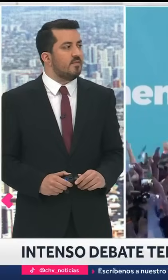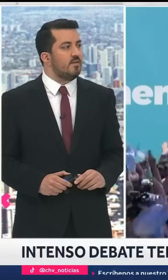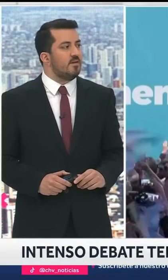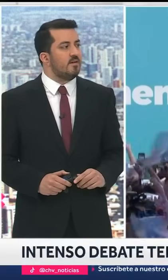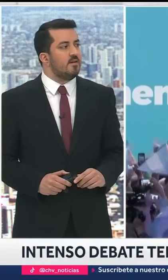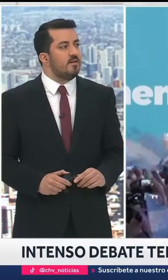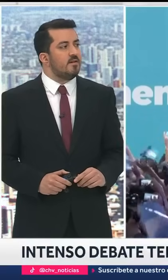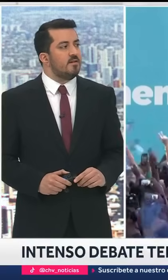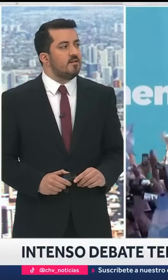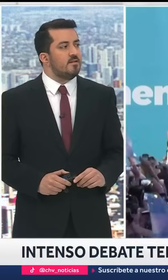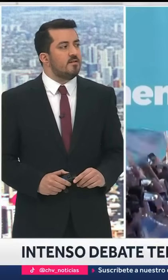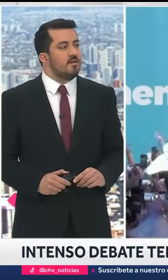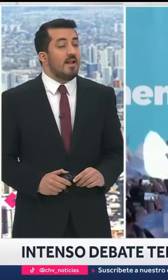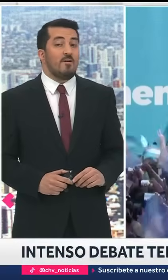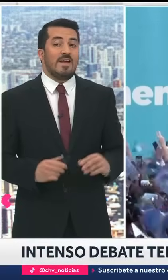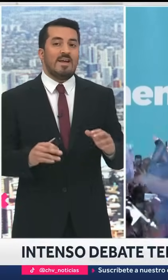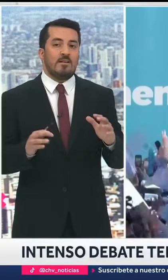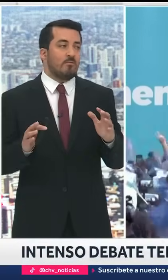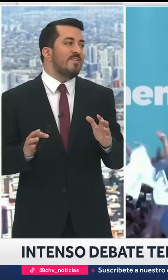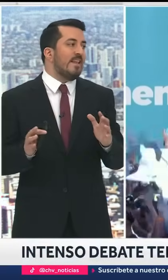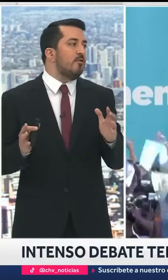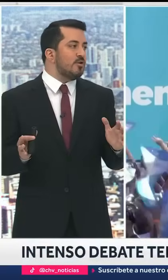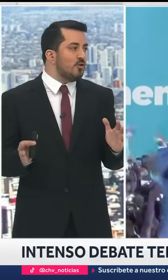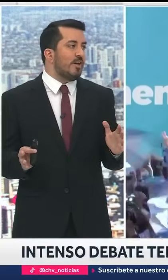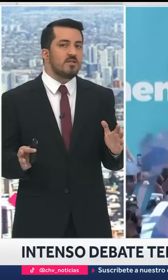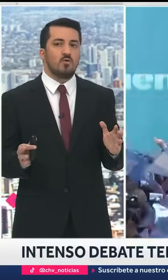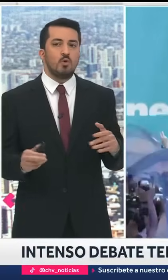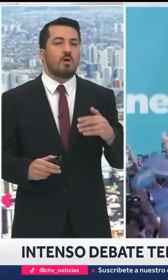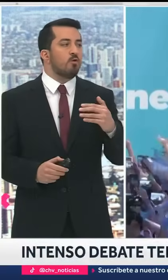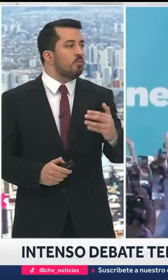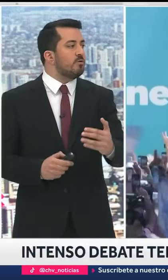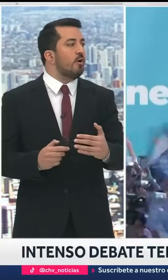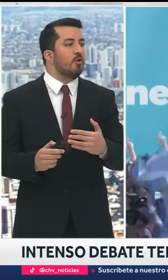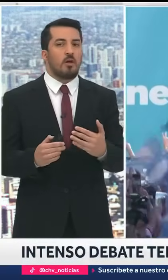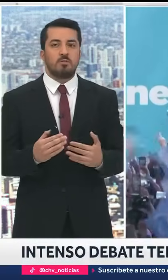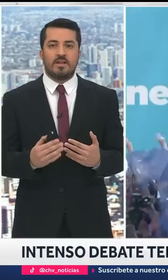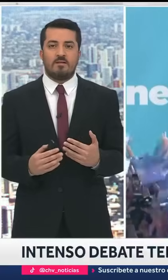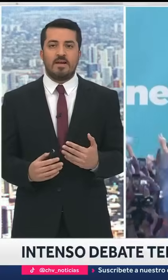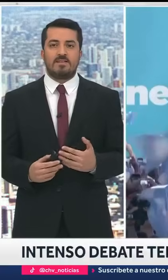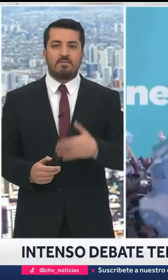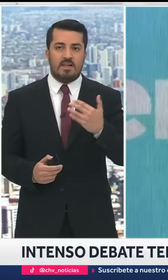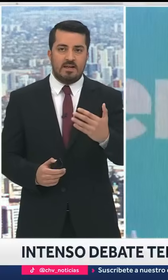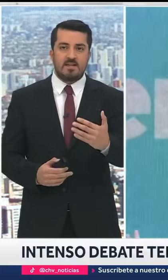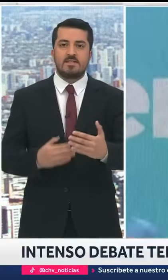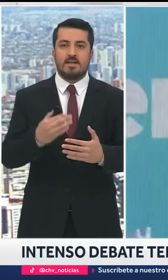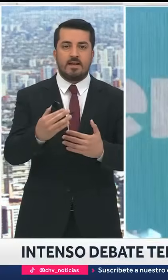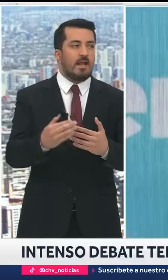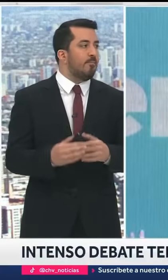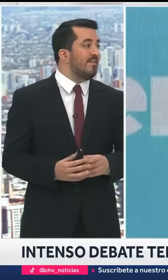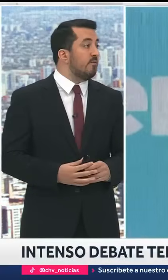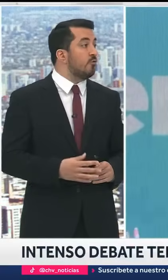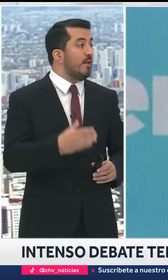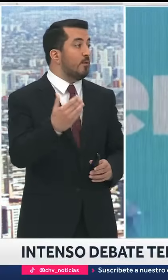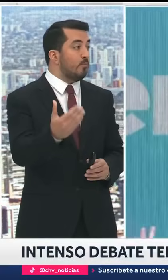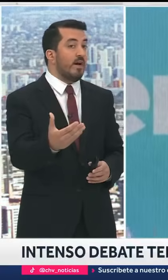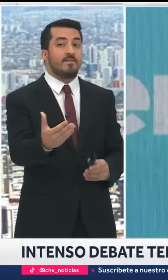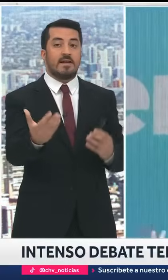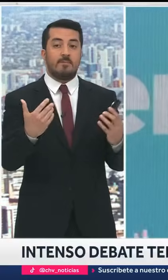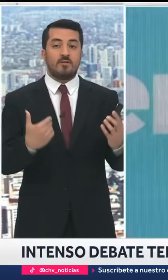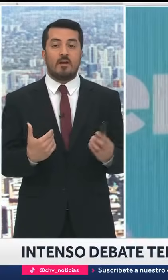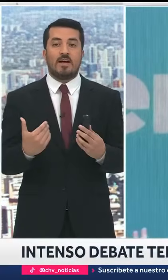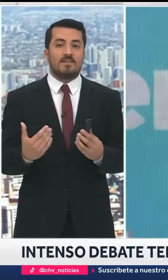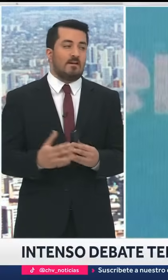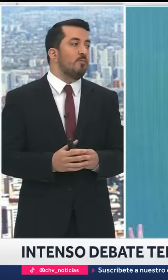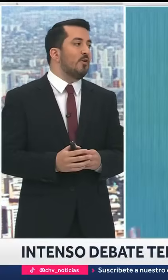era Sergio Massa a Javier Milei. Claro, durante las dos horas hubo algunos momentos en los que los moderadores intervenían, hacían el planteamiento de las